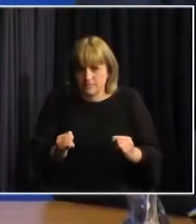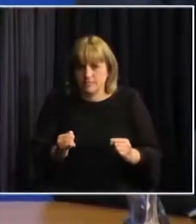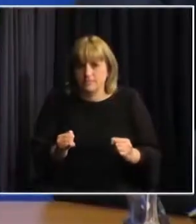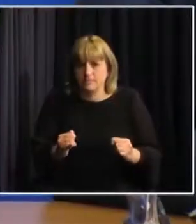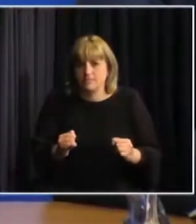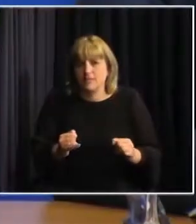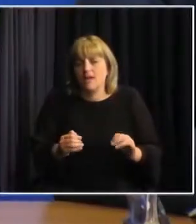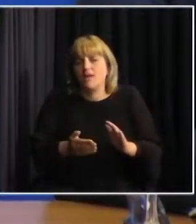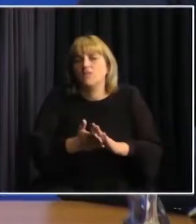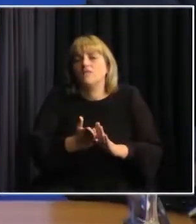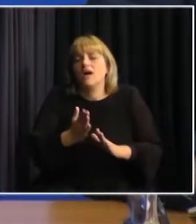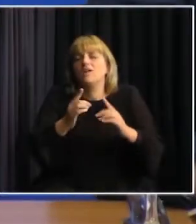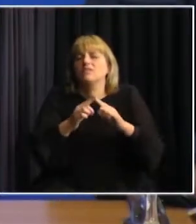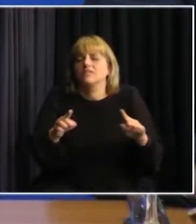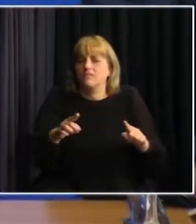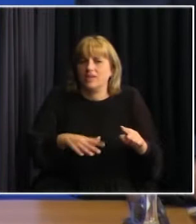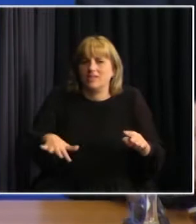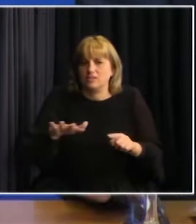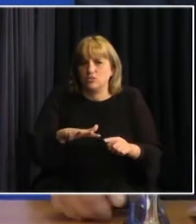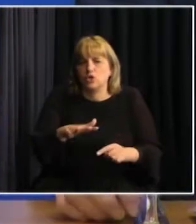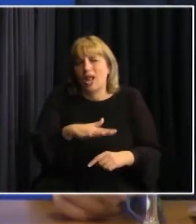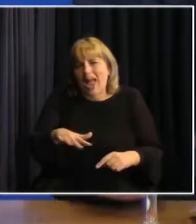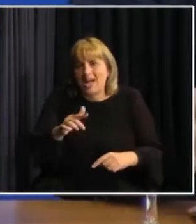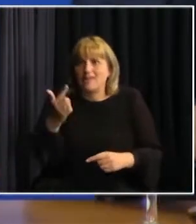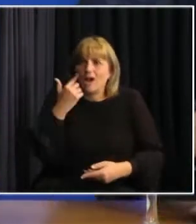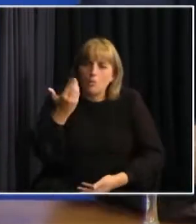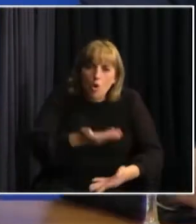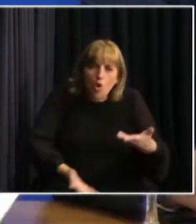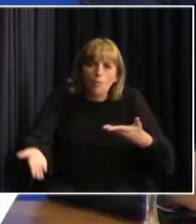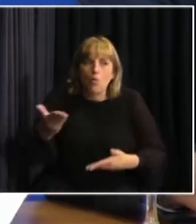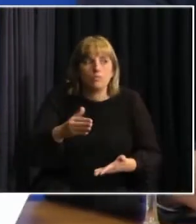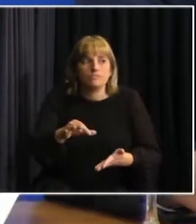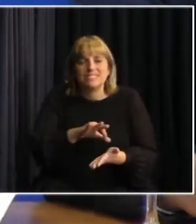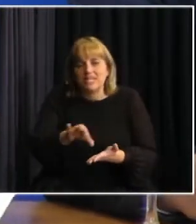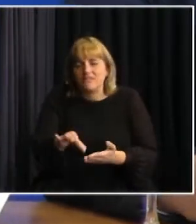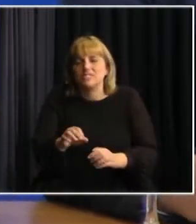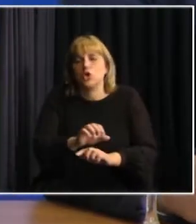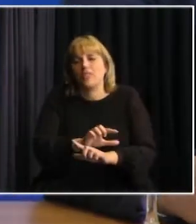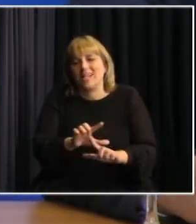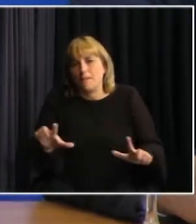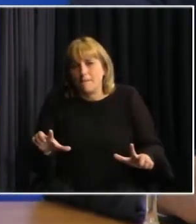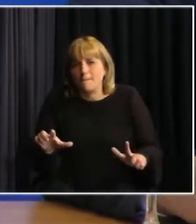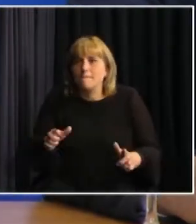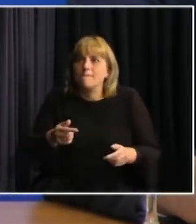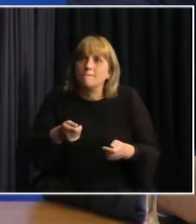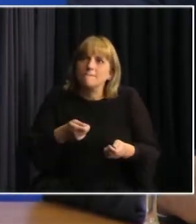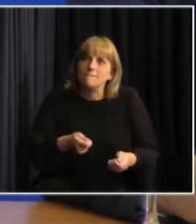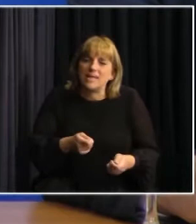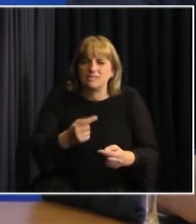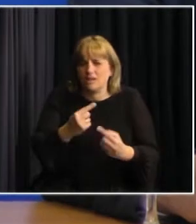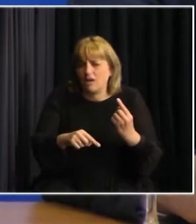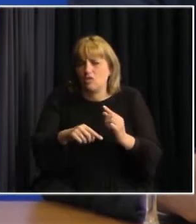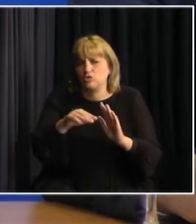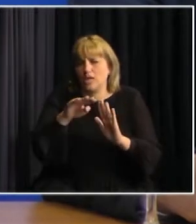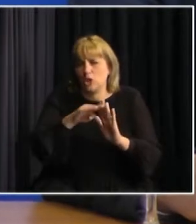toca diferentes aspectos como el áreas públicas comunes los servicios de limpieza las medidas que hay que tomar